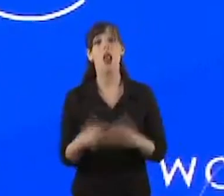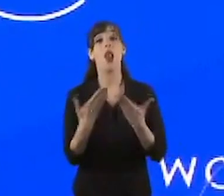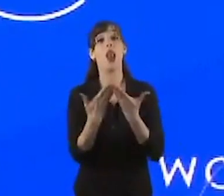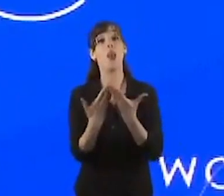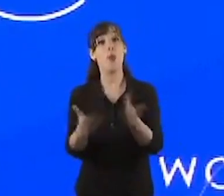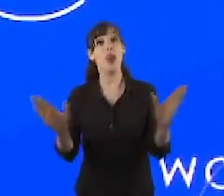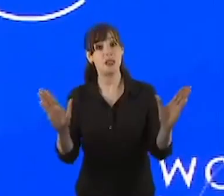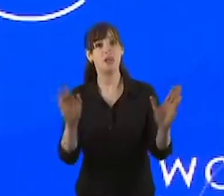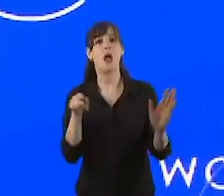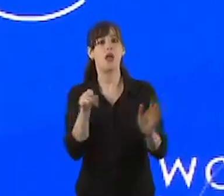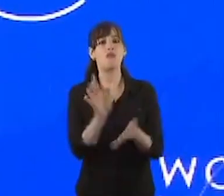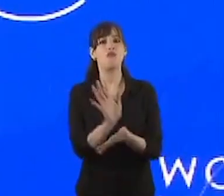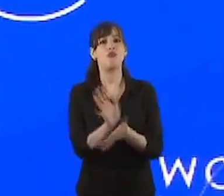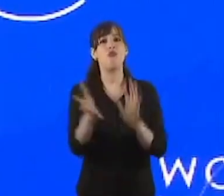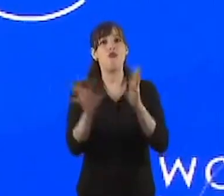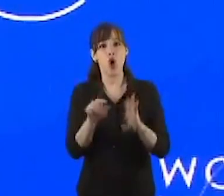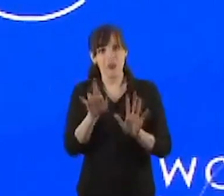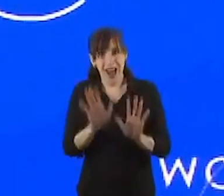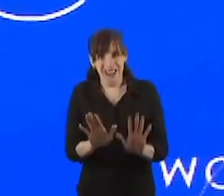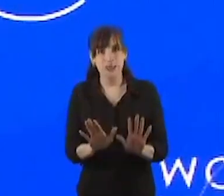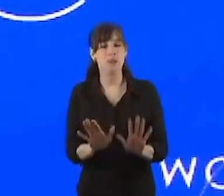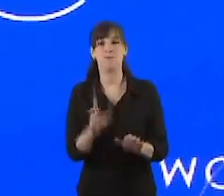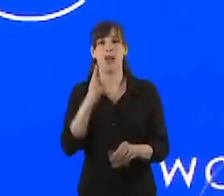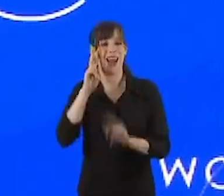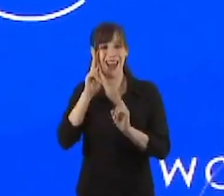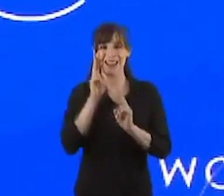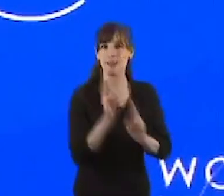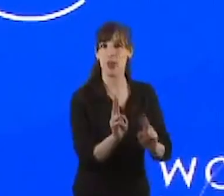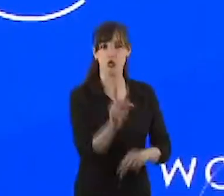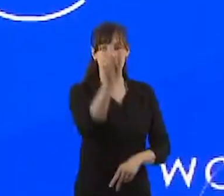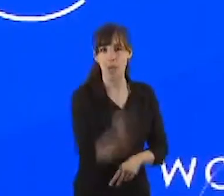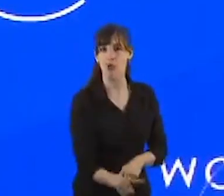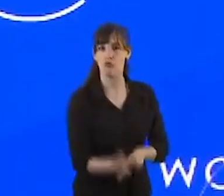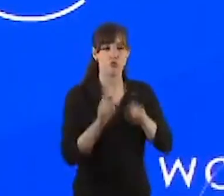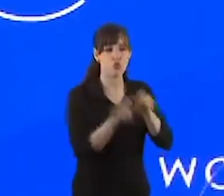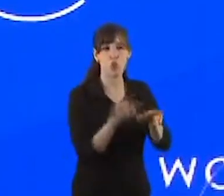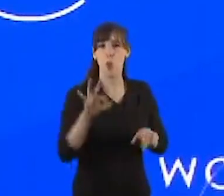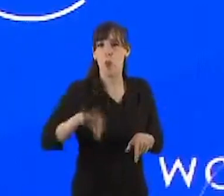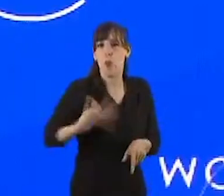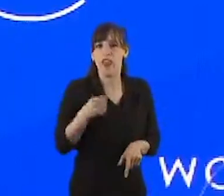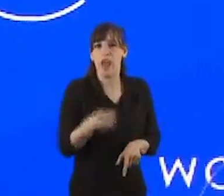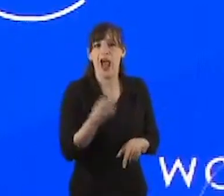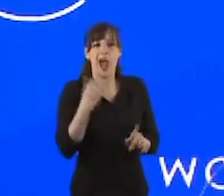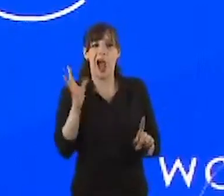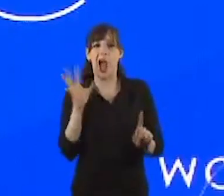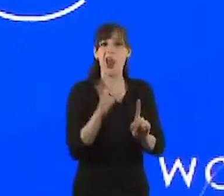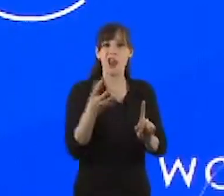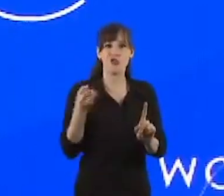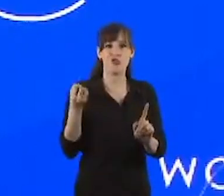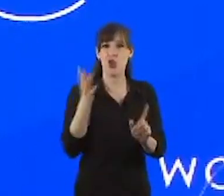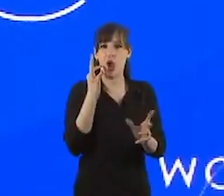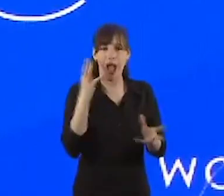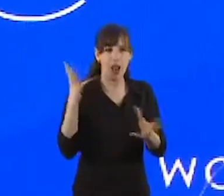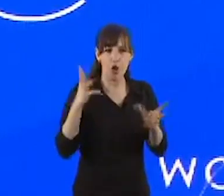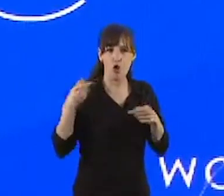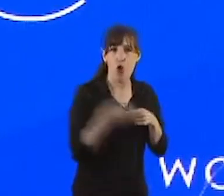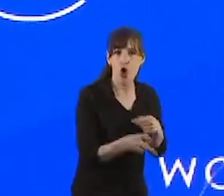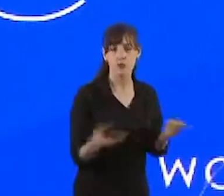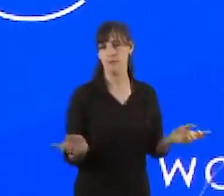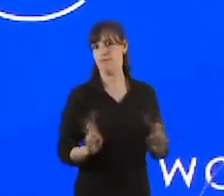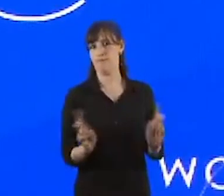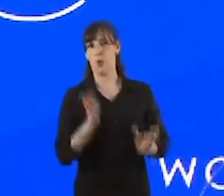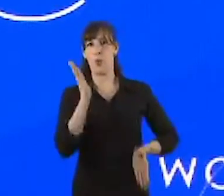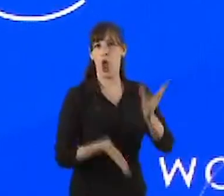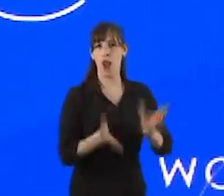de vida del prójimo, basado en el principio de no agresión y en defensa del derecho a la vida, a la libertad y a